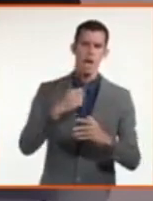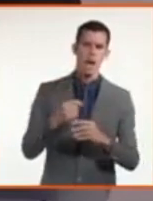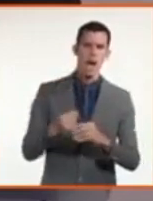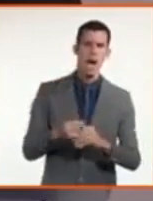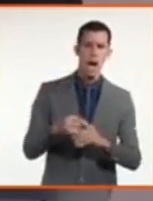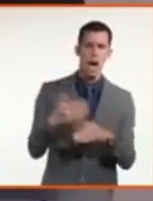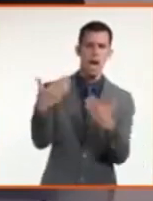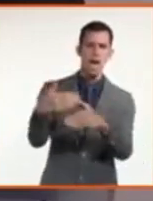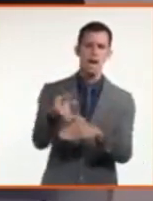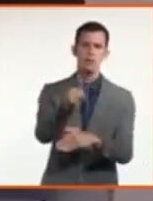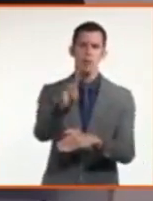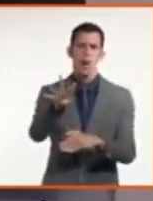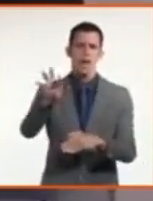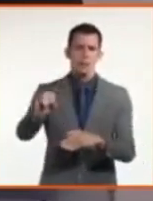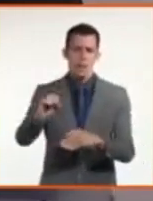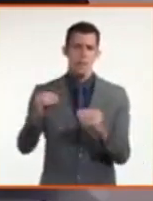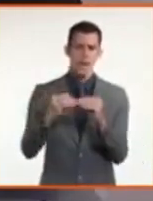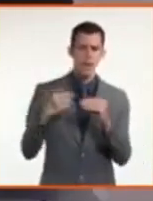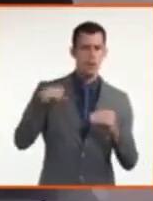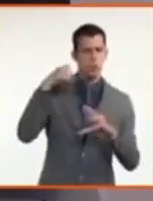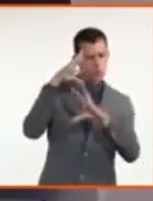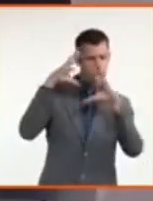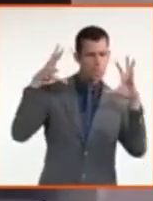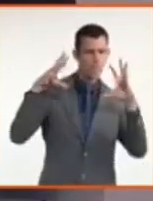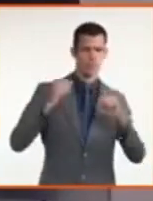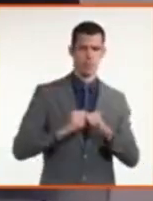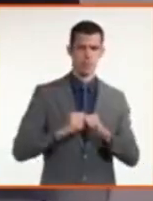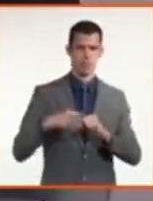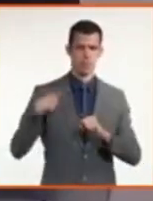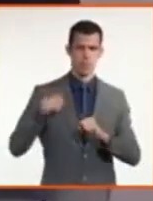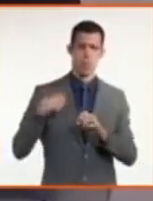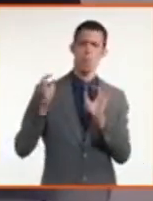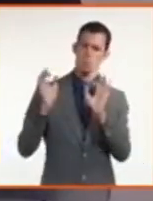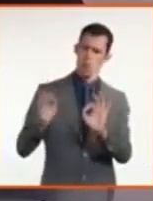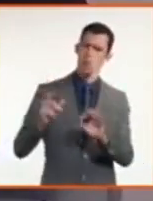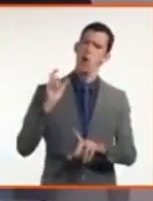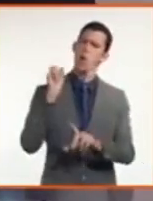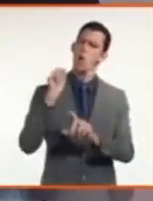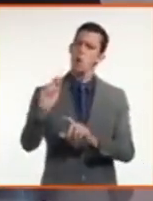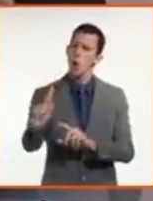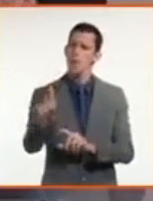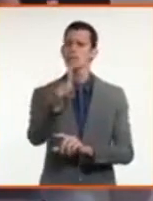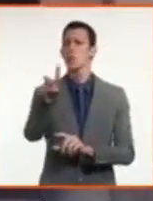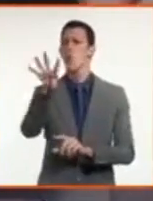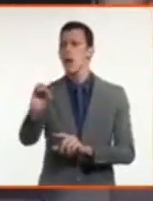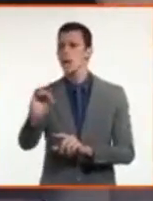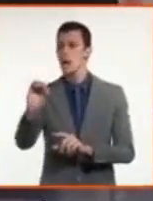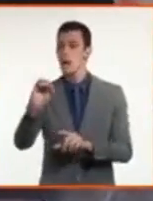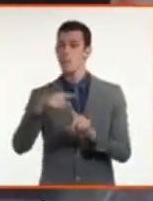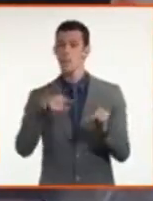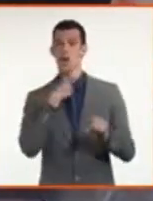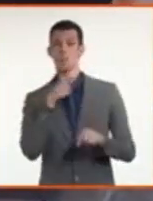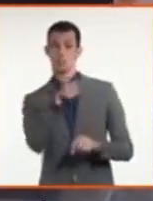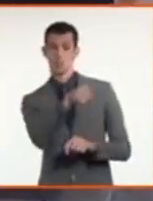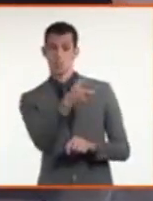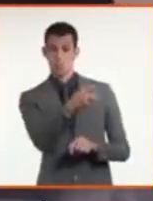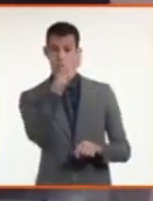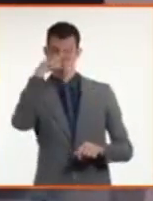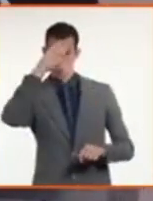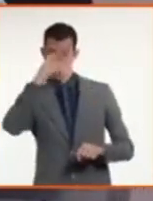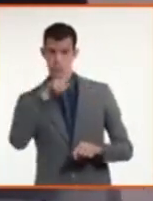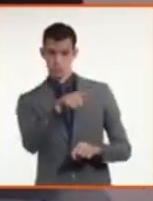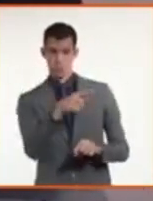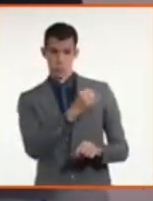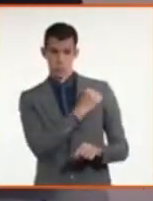esa divisa entonces y que baje la demanda de divisas solo si tú tienes un mercado parcialmente dolarizados